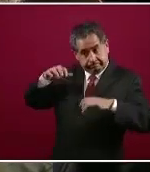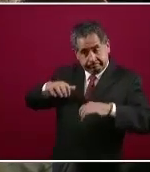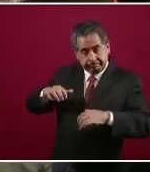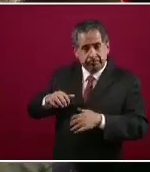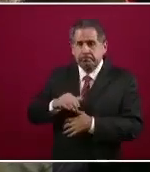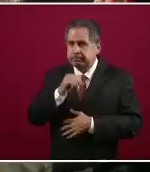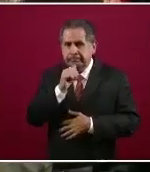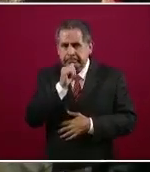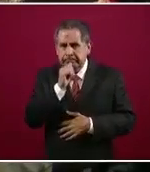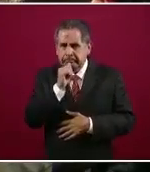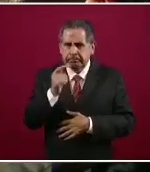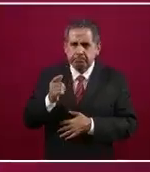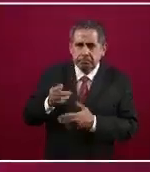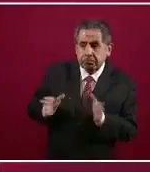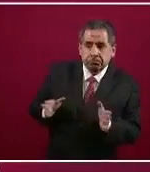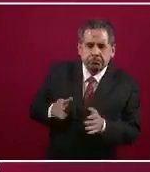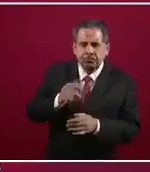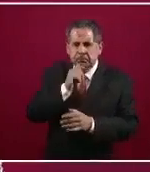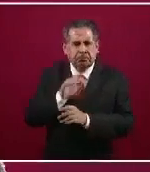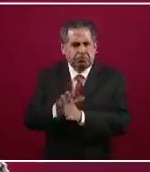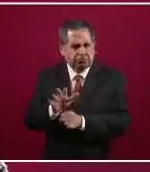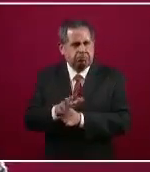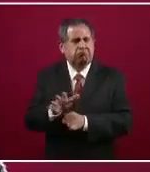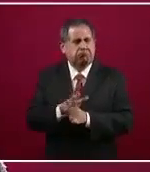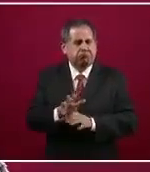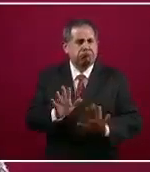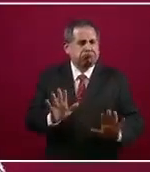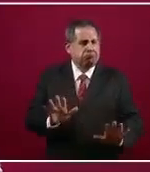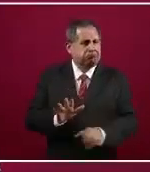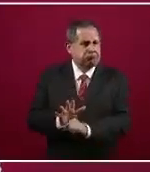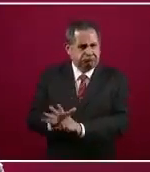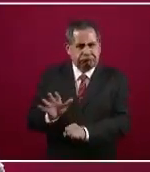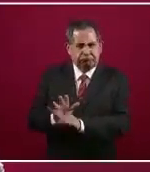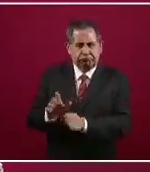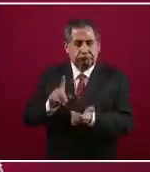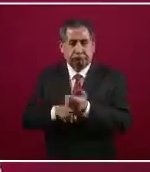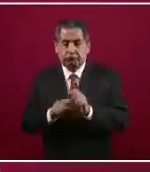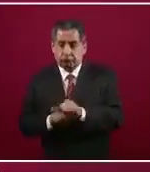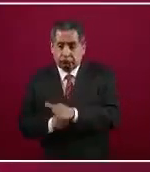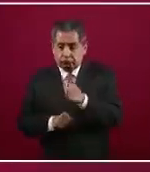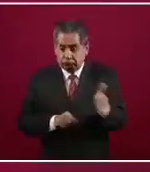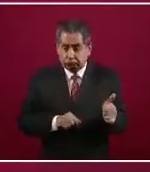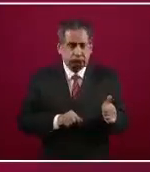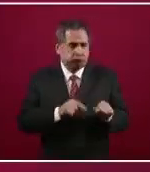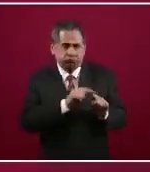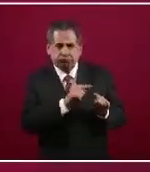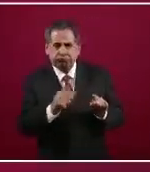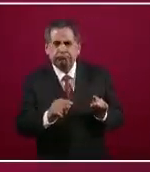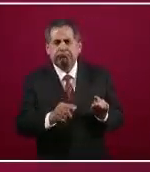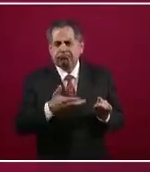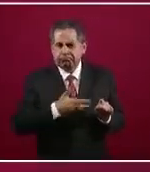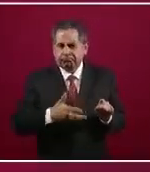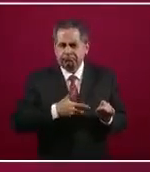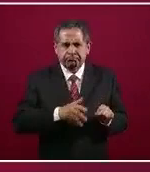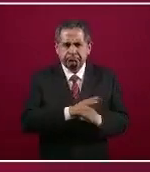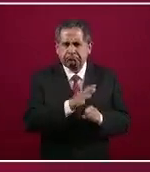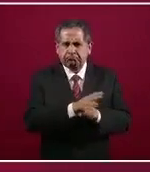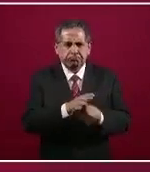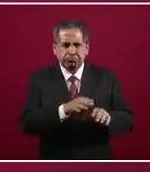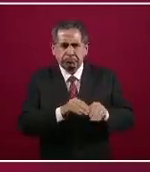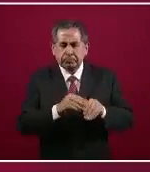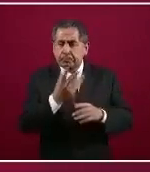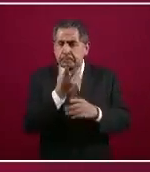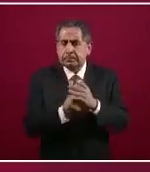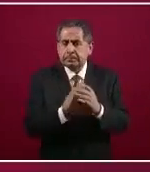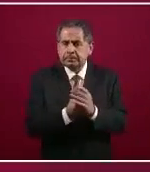necesitado aún su funcionamiento. Todas las estructuras que tenemos han servido para desalojar el agua como